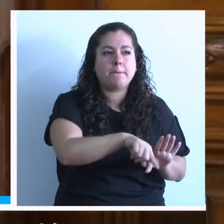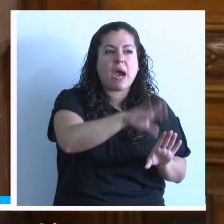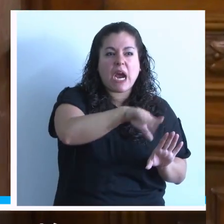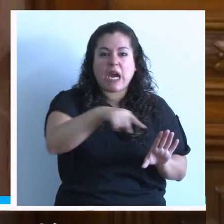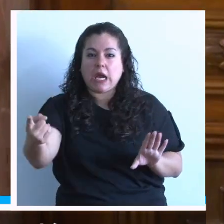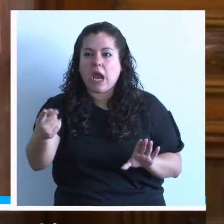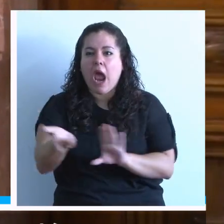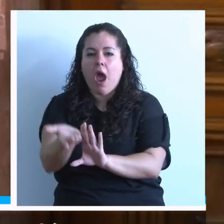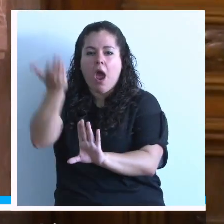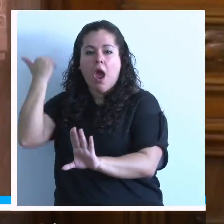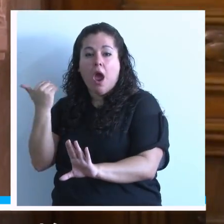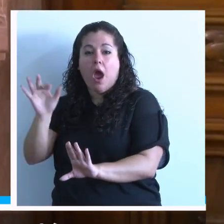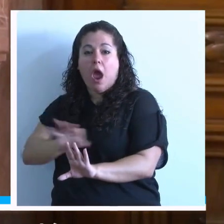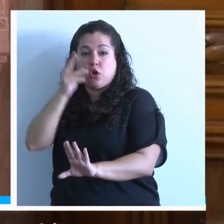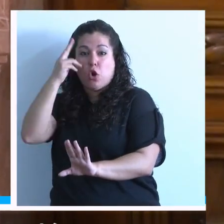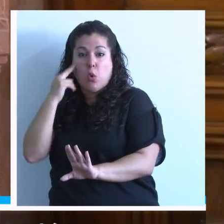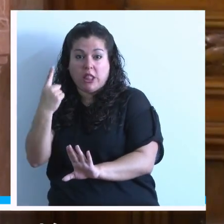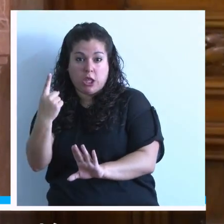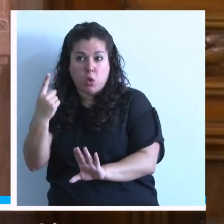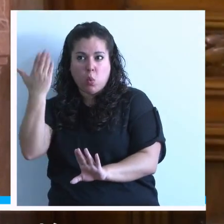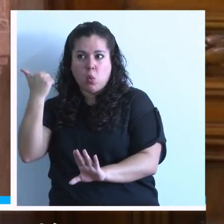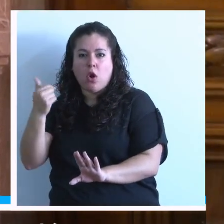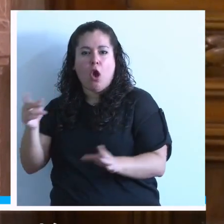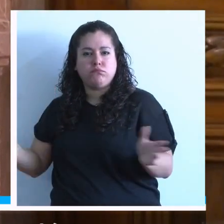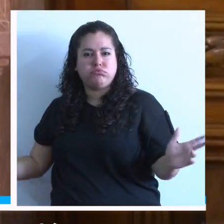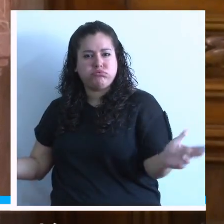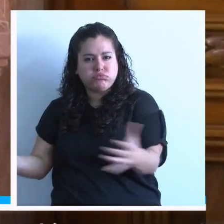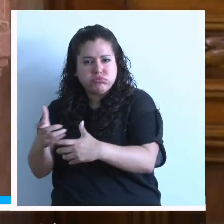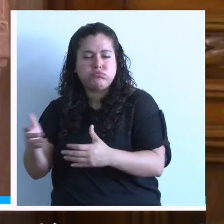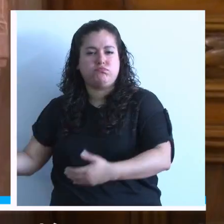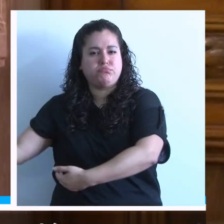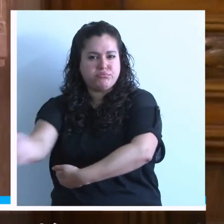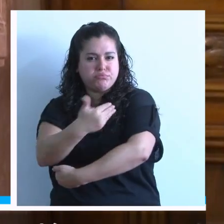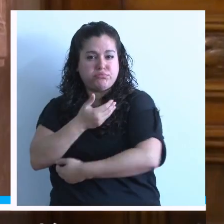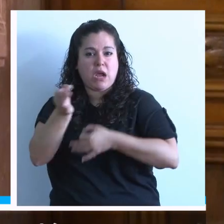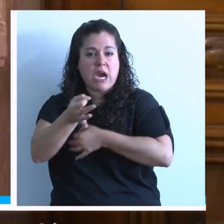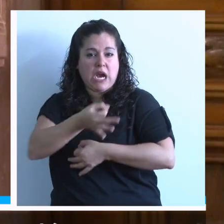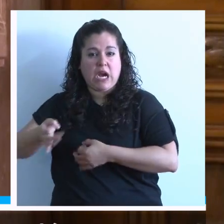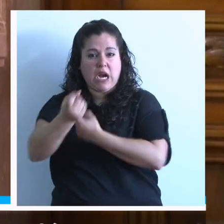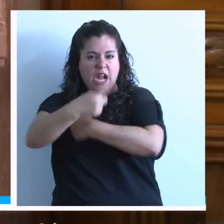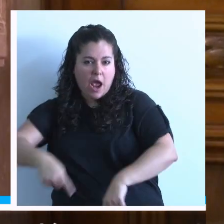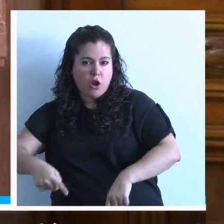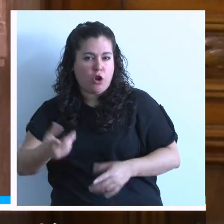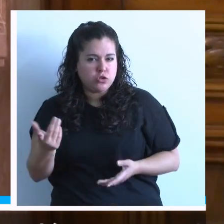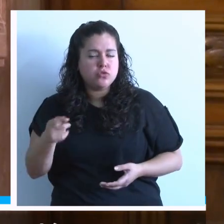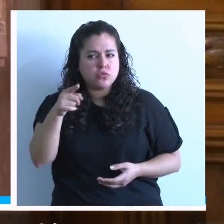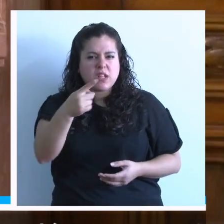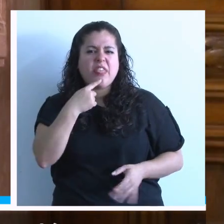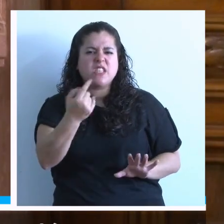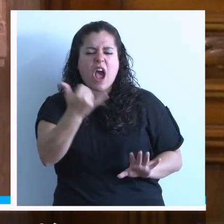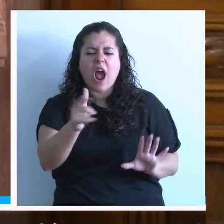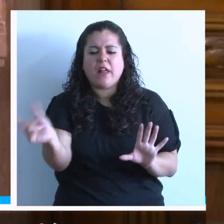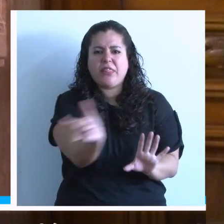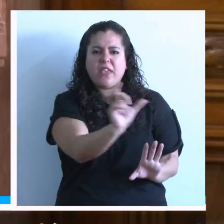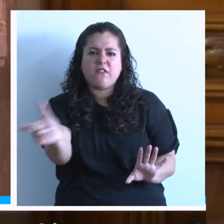fue la Junta de Granos que estuvo vigente hasta el 91 y la actual ONCA. ¿cuál es la diferencia, digamos, que